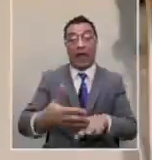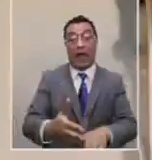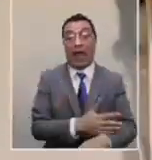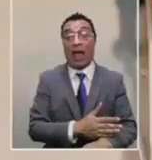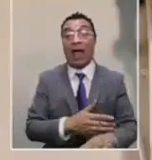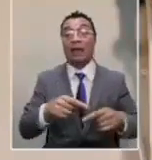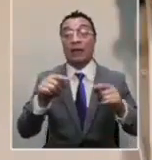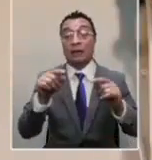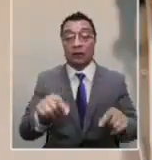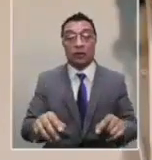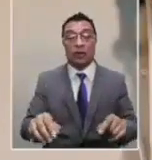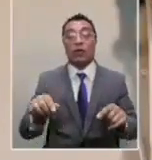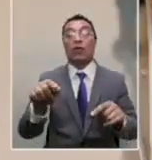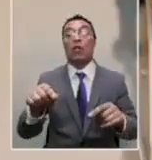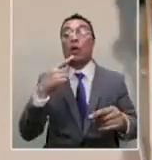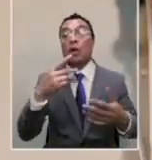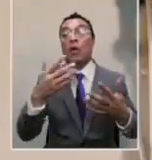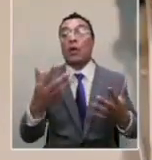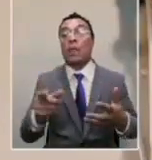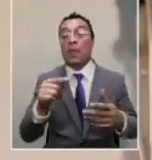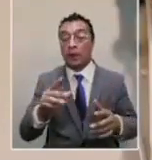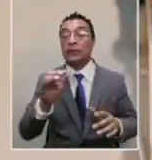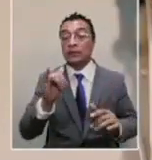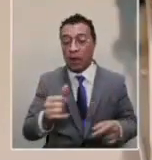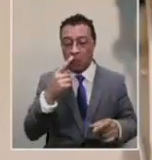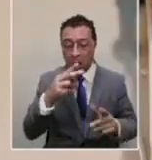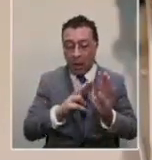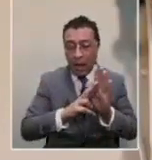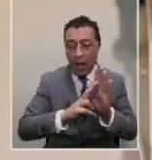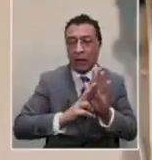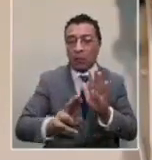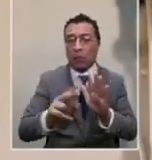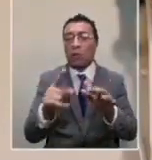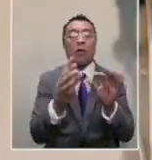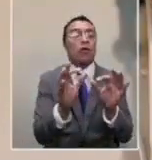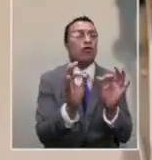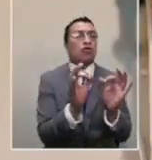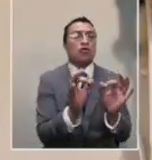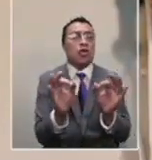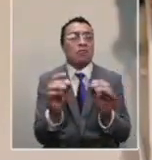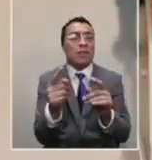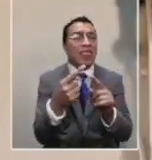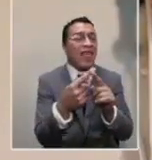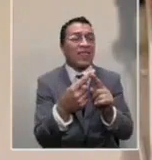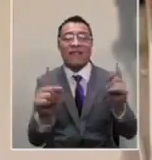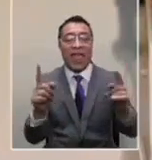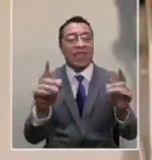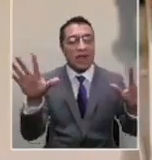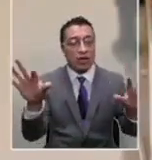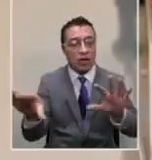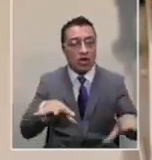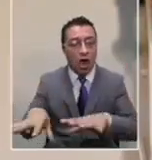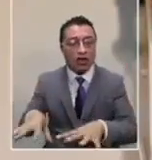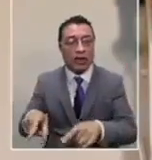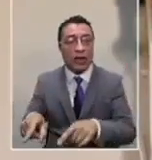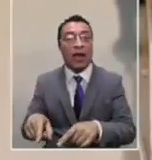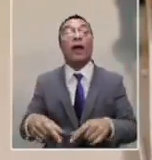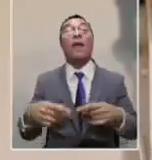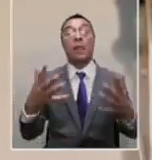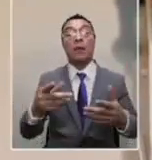época del régimen de la dictadura militar, ¿no es cierto?, que responde a una lógica muy distinta, responde a una lógica de seguridad